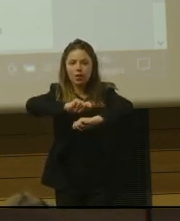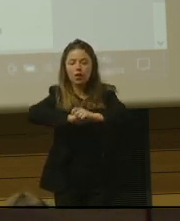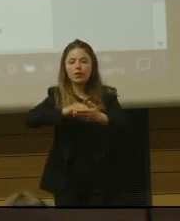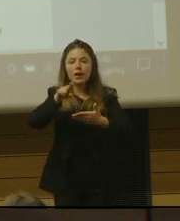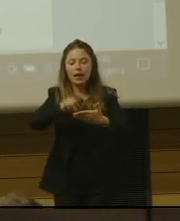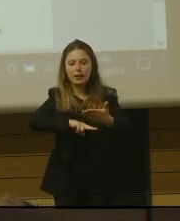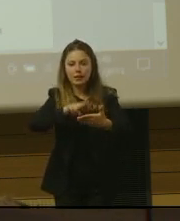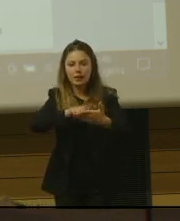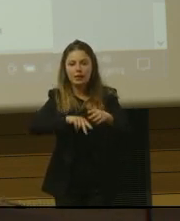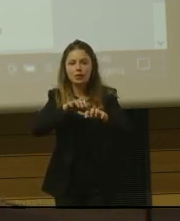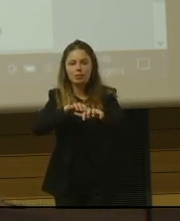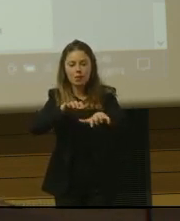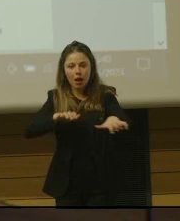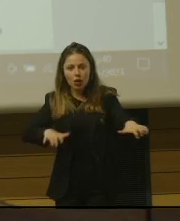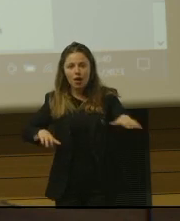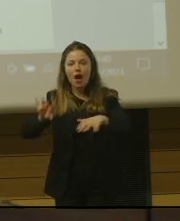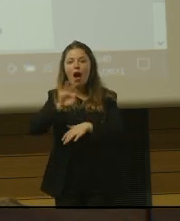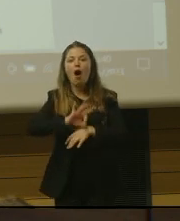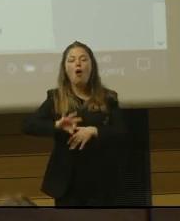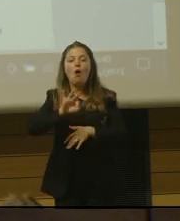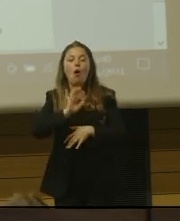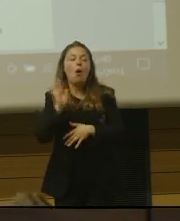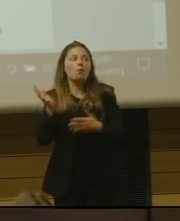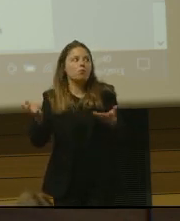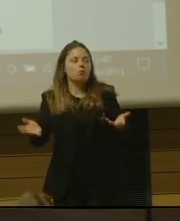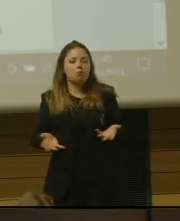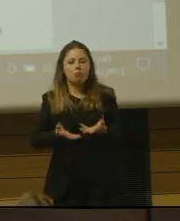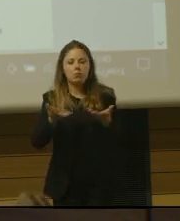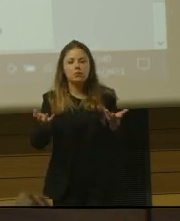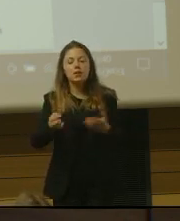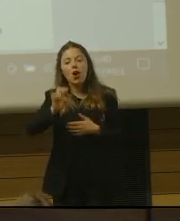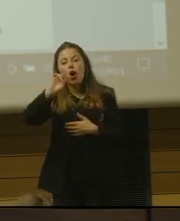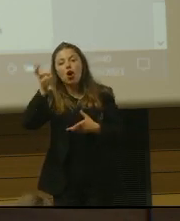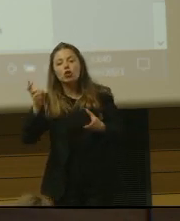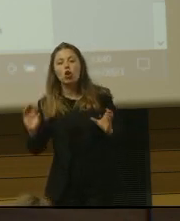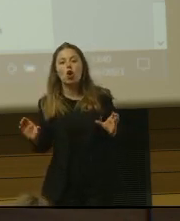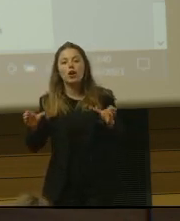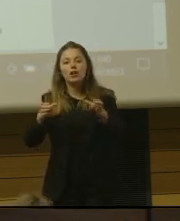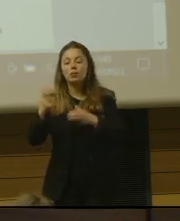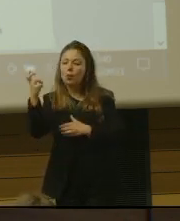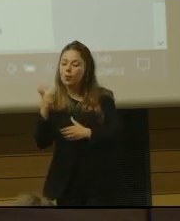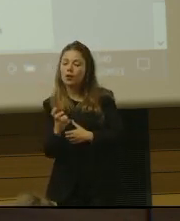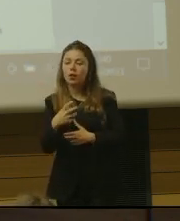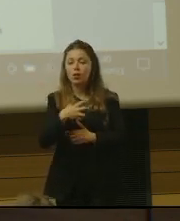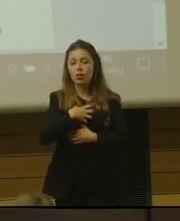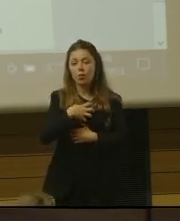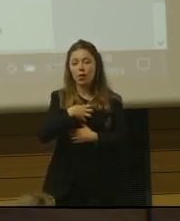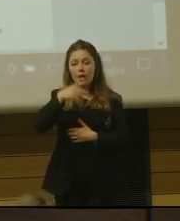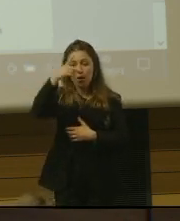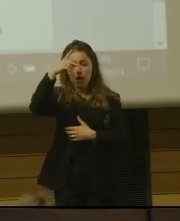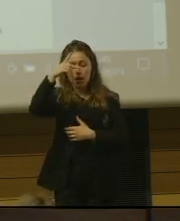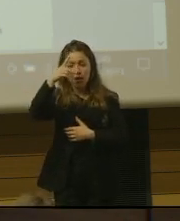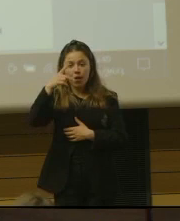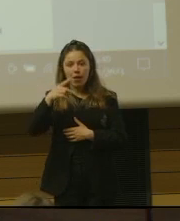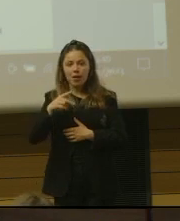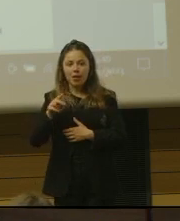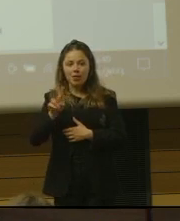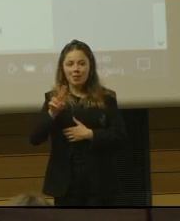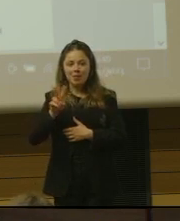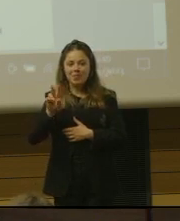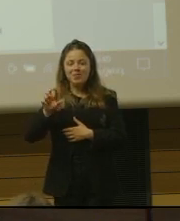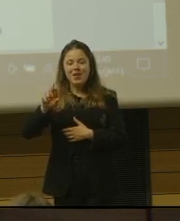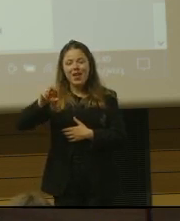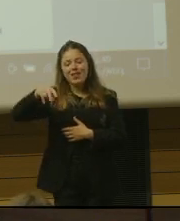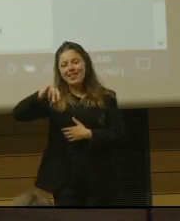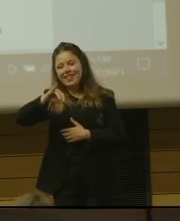gitanos, que de mayorías, o incluso del otro colectivo, que no ha podido venir Verónica, la persona que